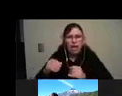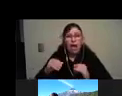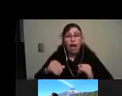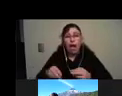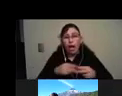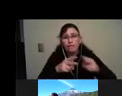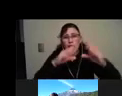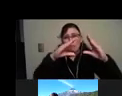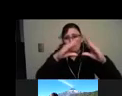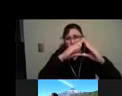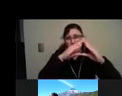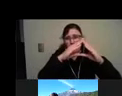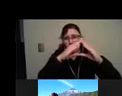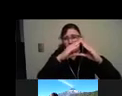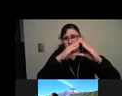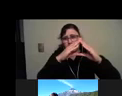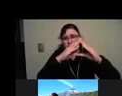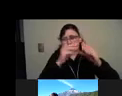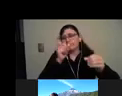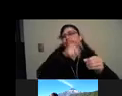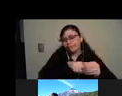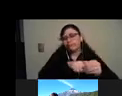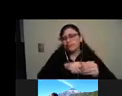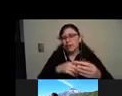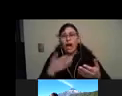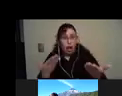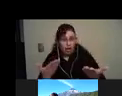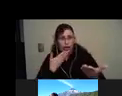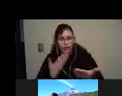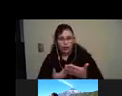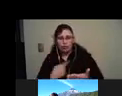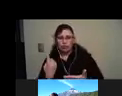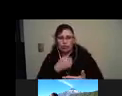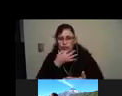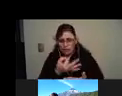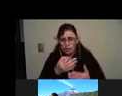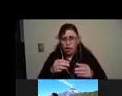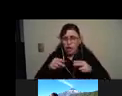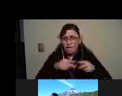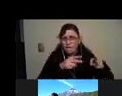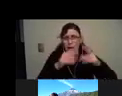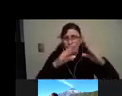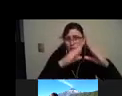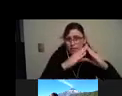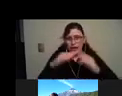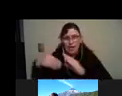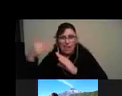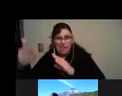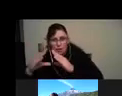¿ya? Aquí hago la salvedad, ¿ya? Cuando se habla de vía piramidal y extrapiramidal dentro